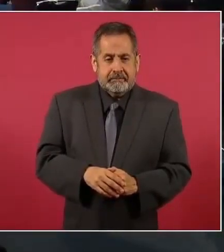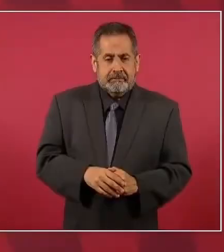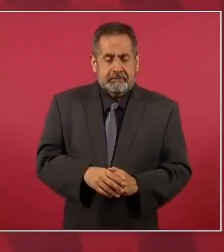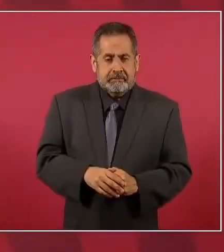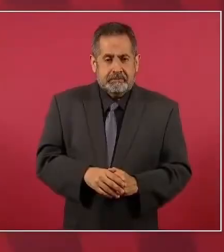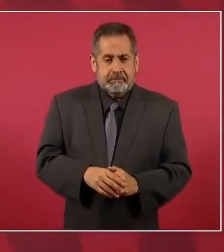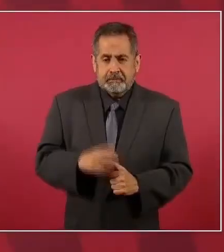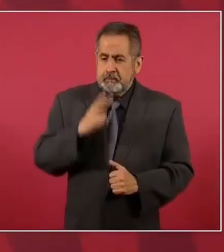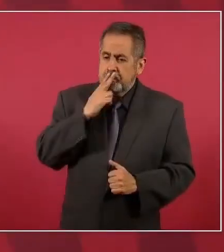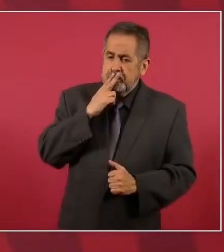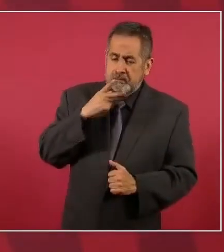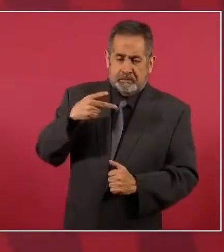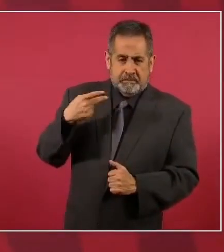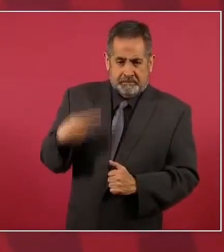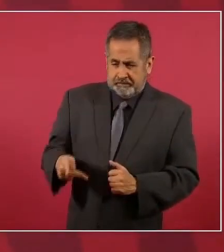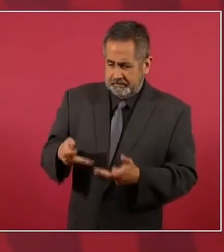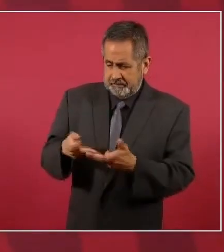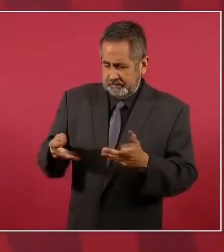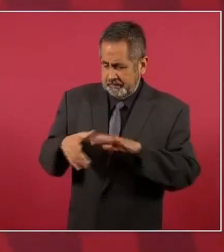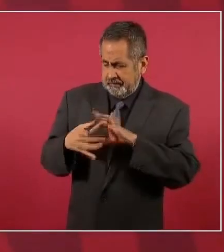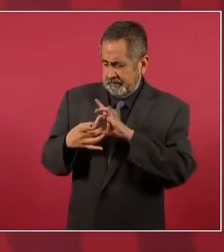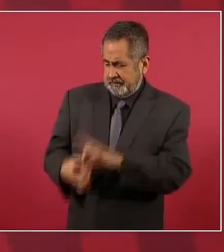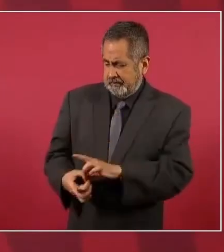que es la patria. Entonces,